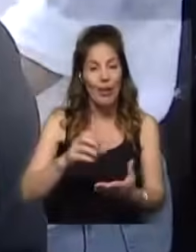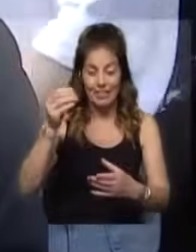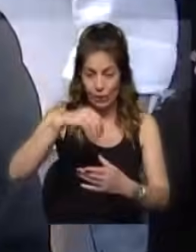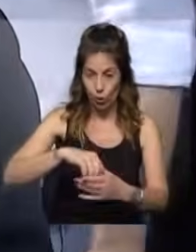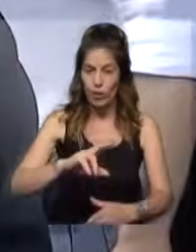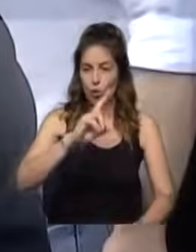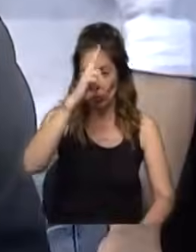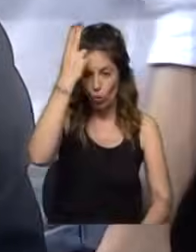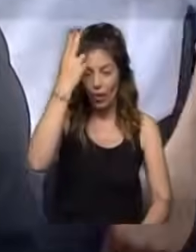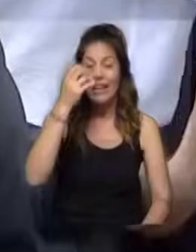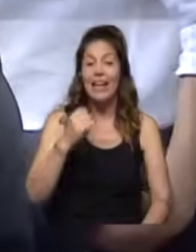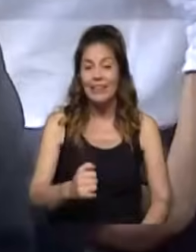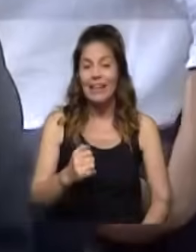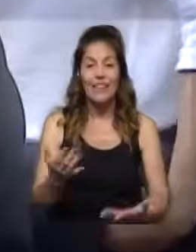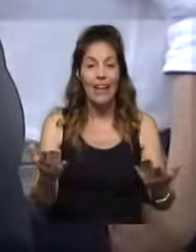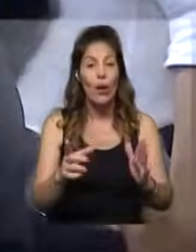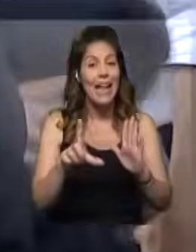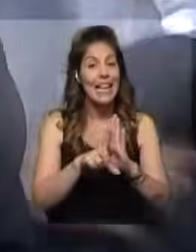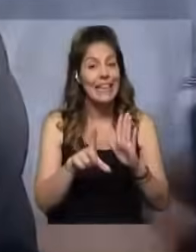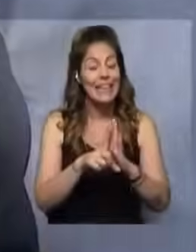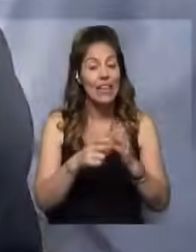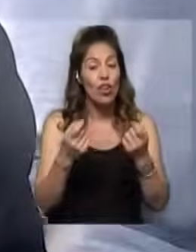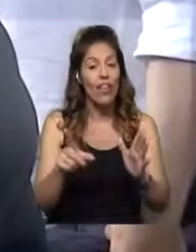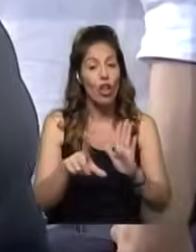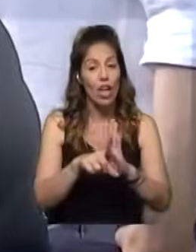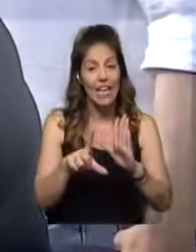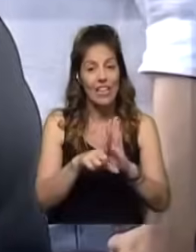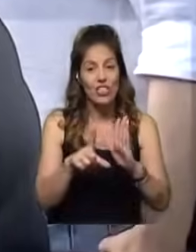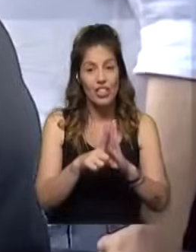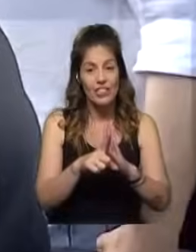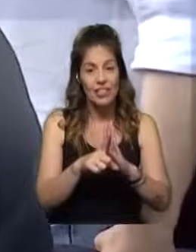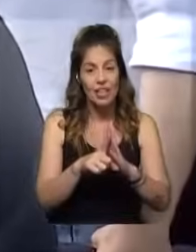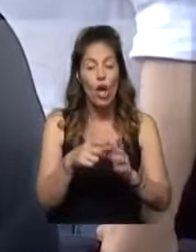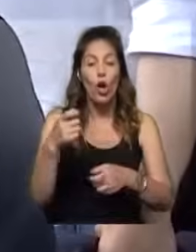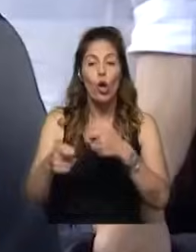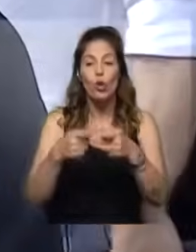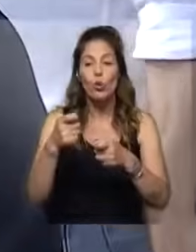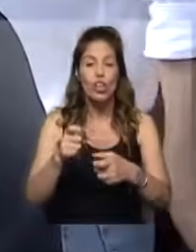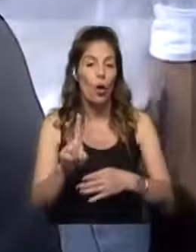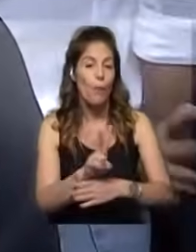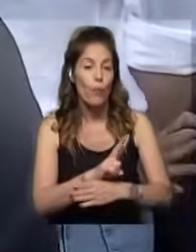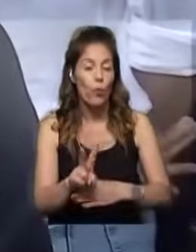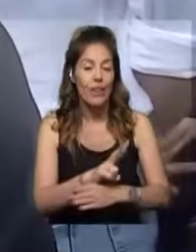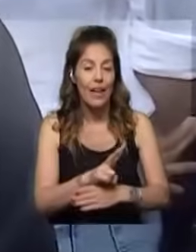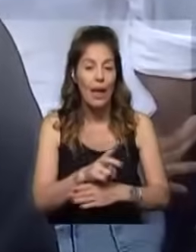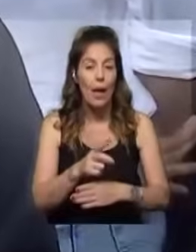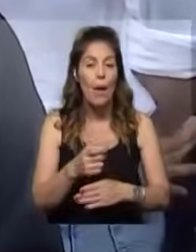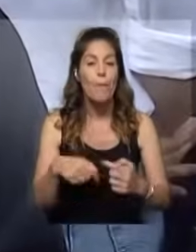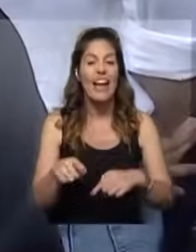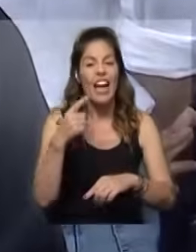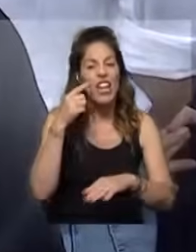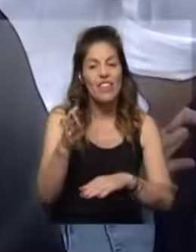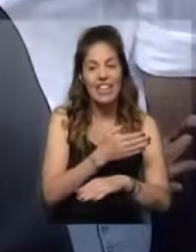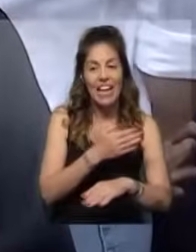Uruguay están legislando en la materia es decir están construyendo blindajes para evitar que el